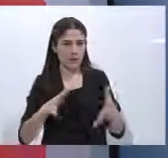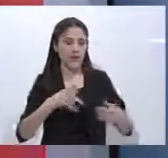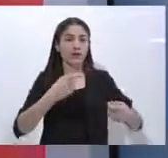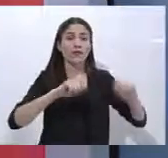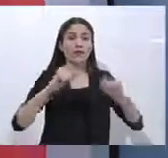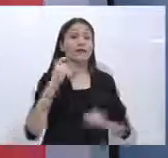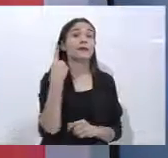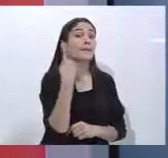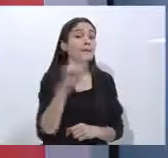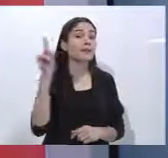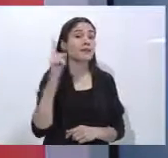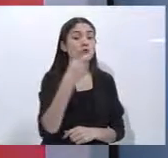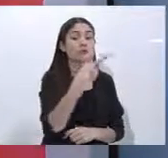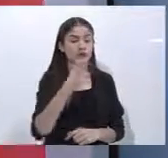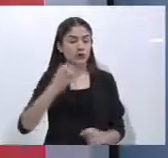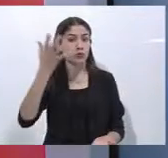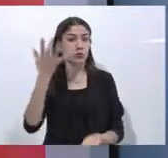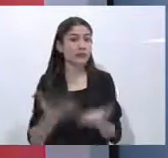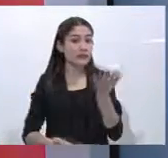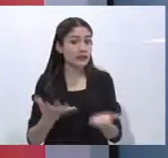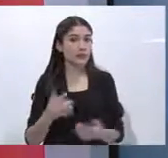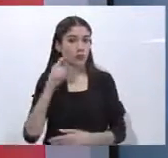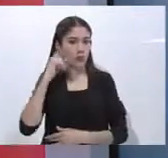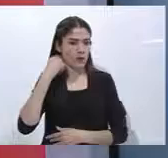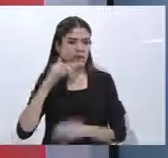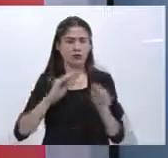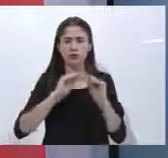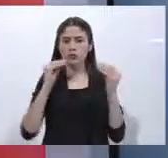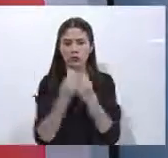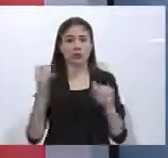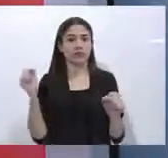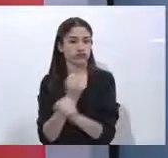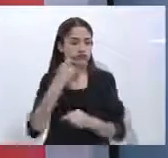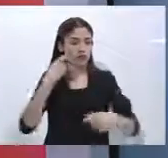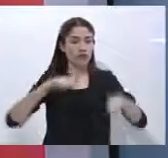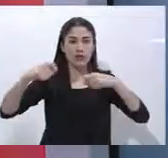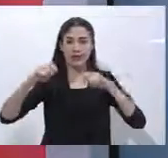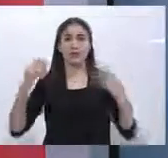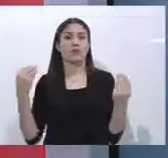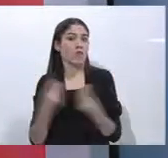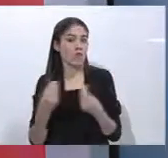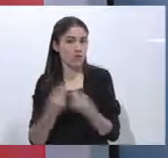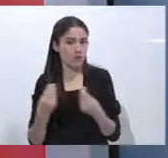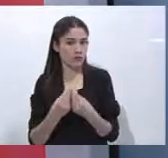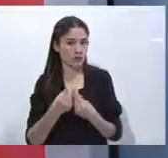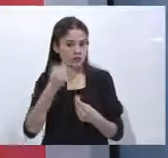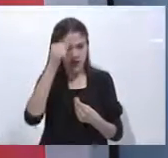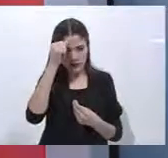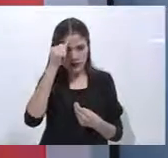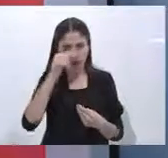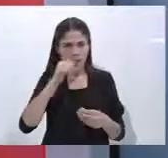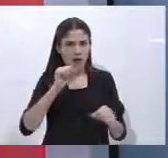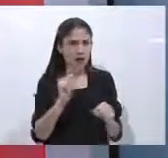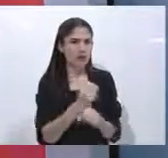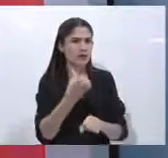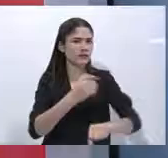6 puestos de ferias que tenemos 1200 kilos en esos términos y entonces tuvimos que traer se están